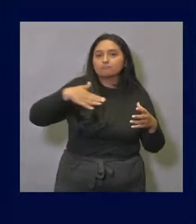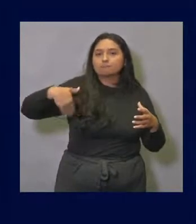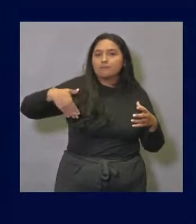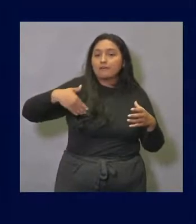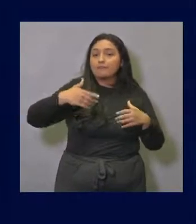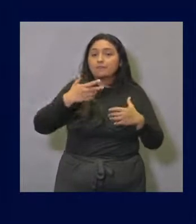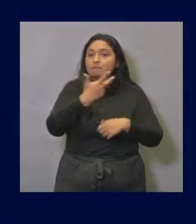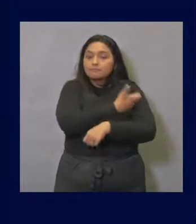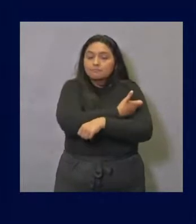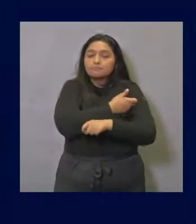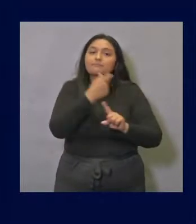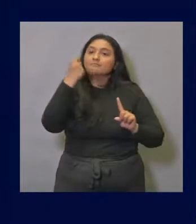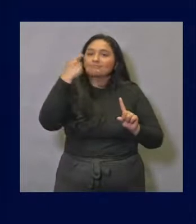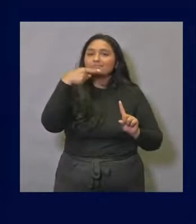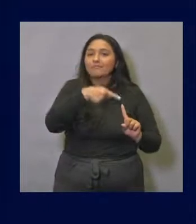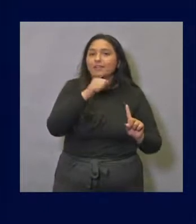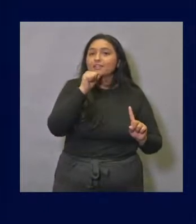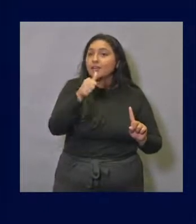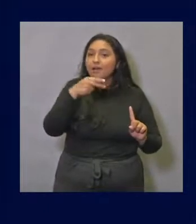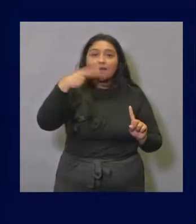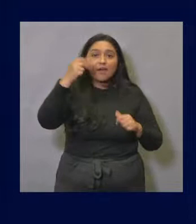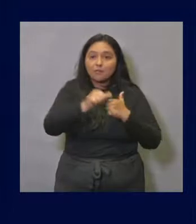alto riesgo.